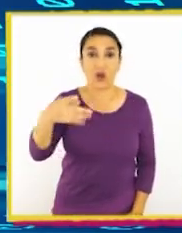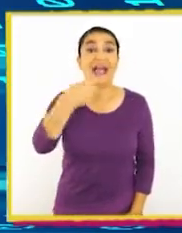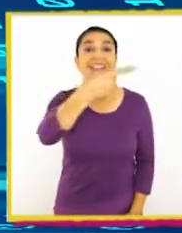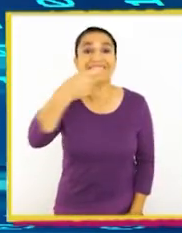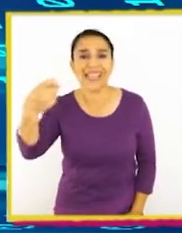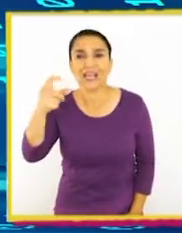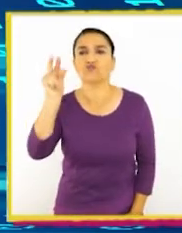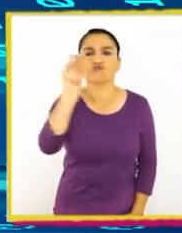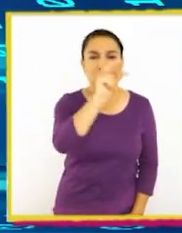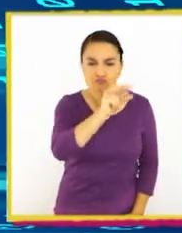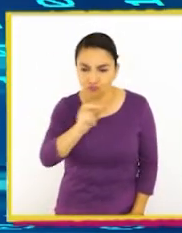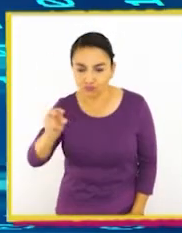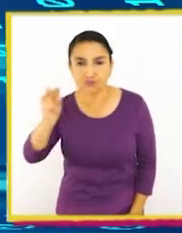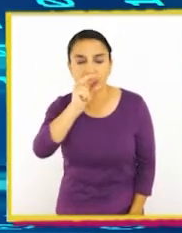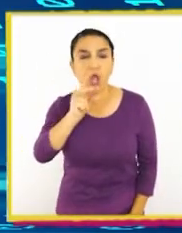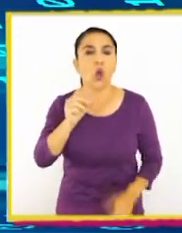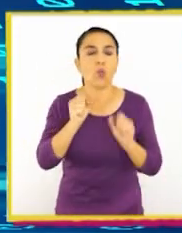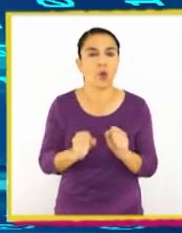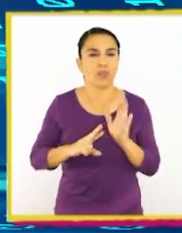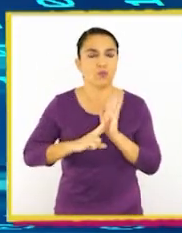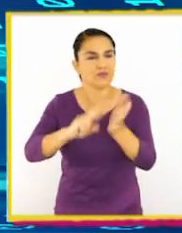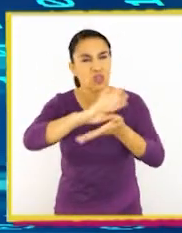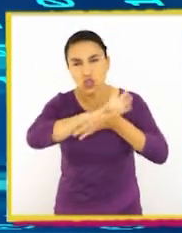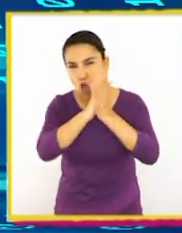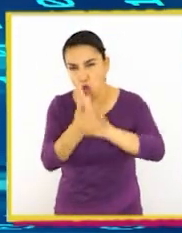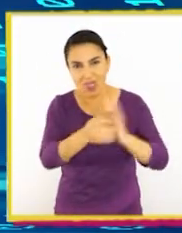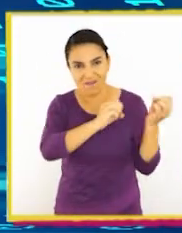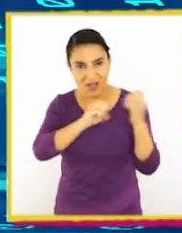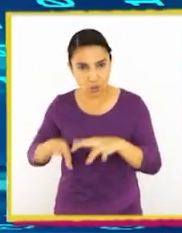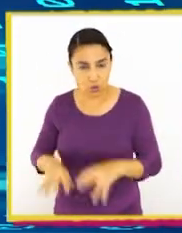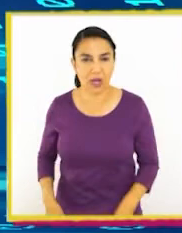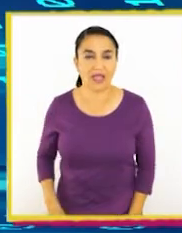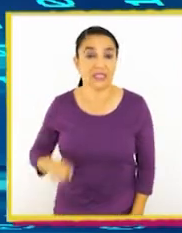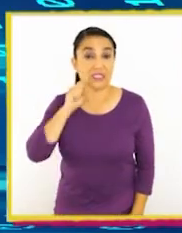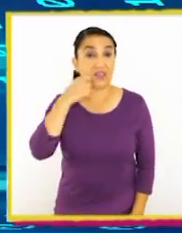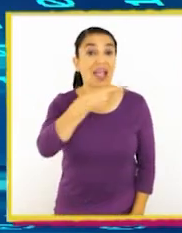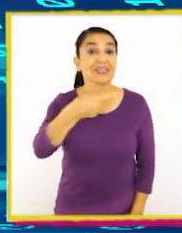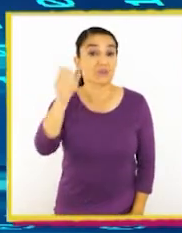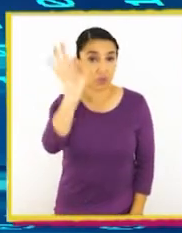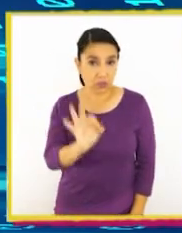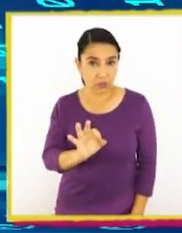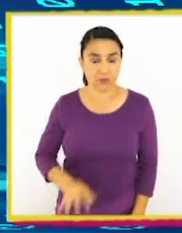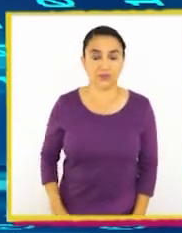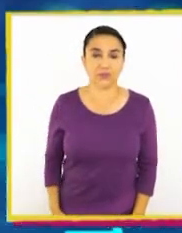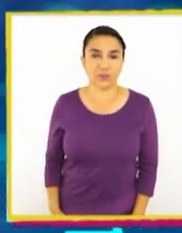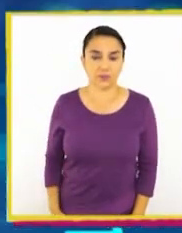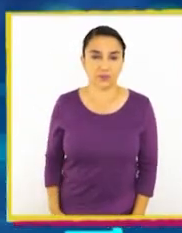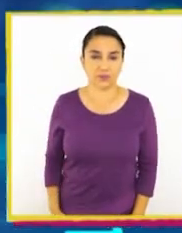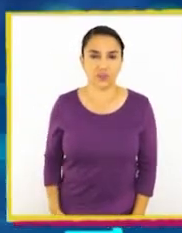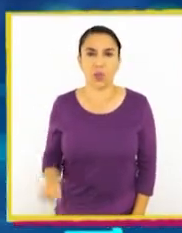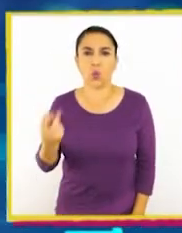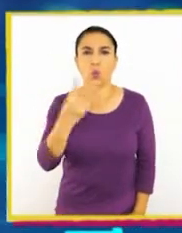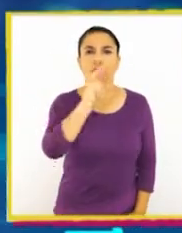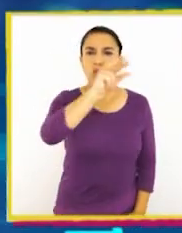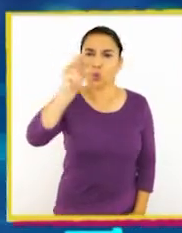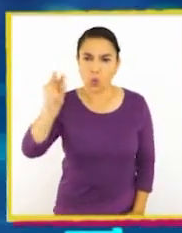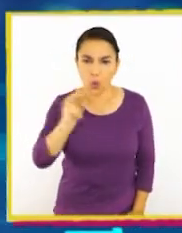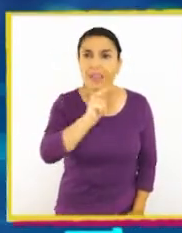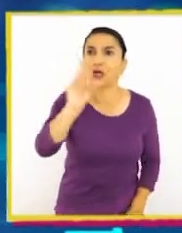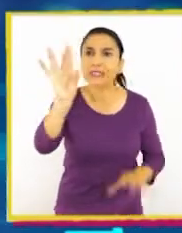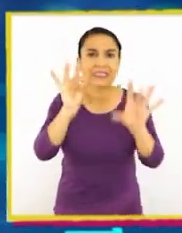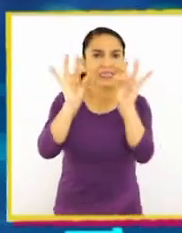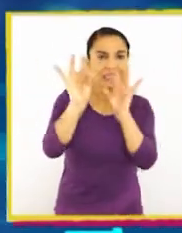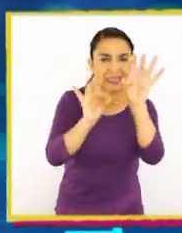de 100 cuadrados. Podemos representar la cantidad total de basura, es decir, el 100%. ¿Cuántos cuadrados